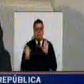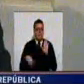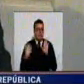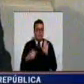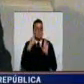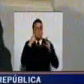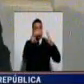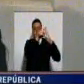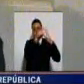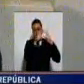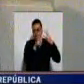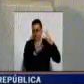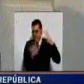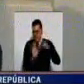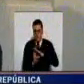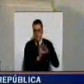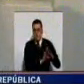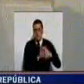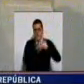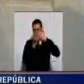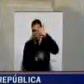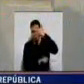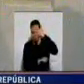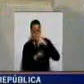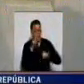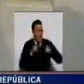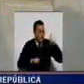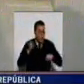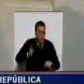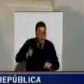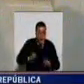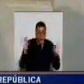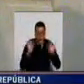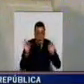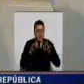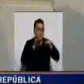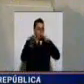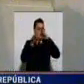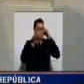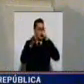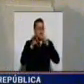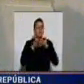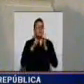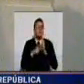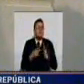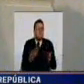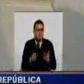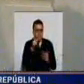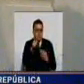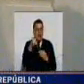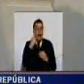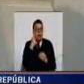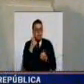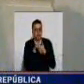de los indicios que encontramos. A los que no son abogados les explico. Un indicio es algo como esto.